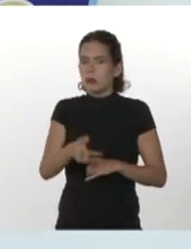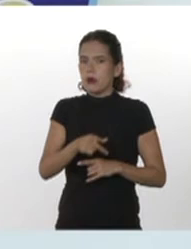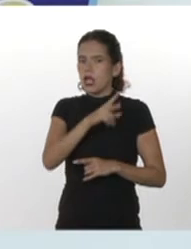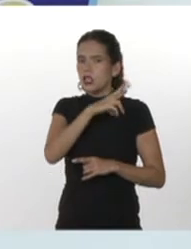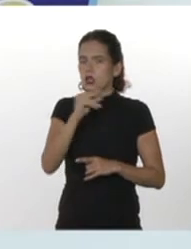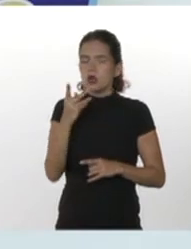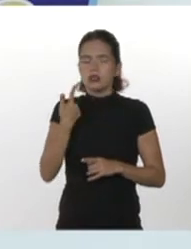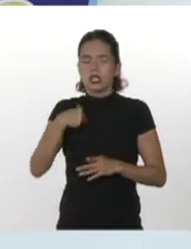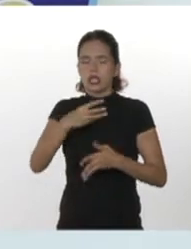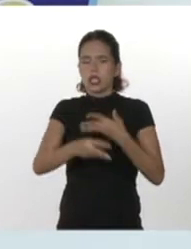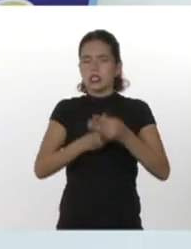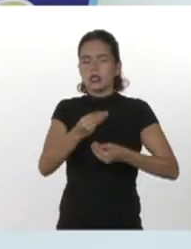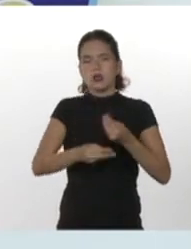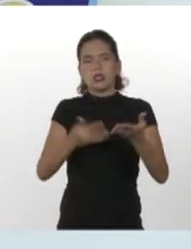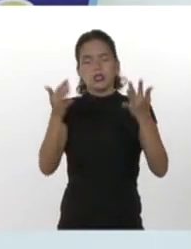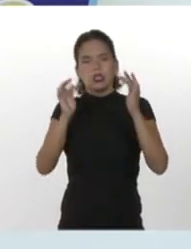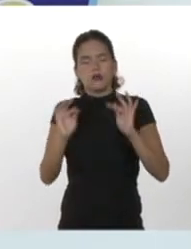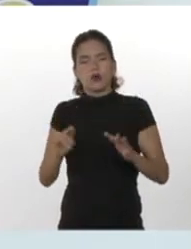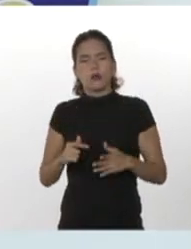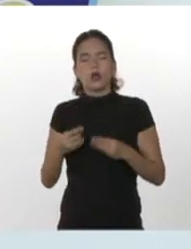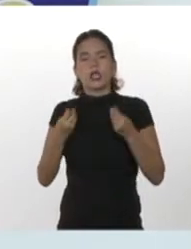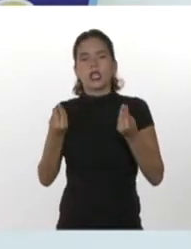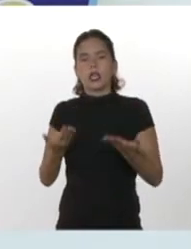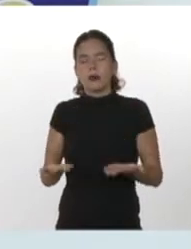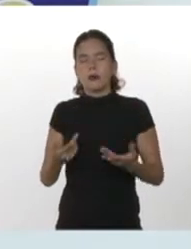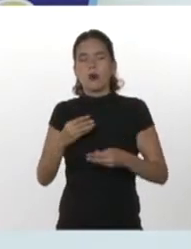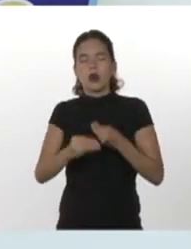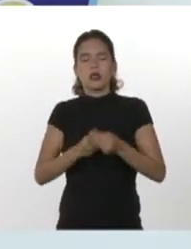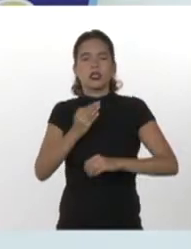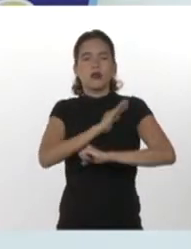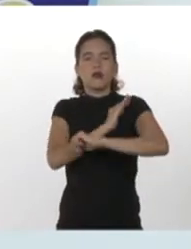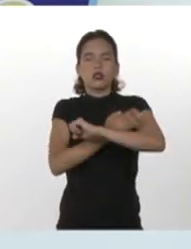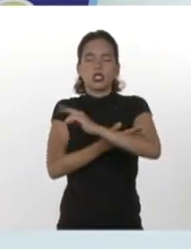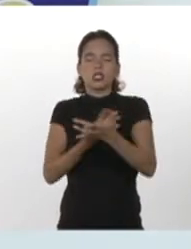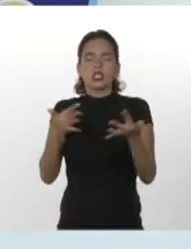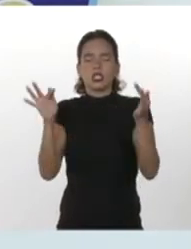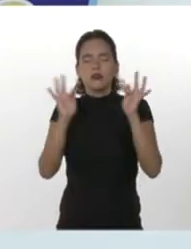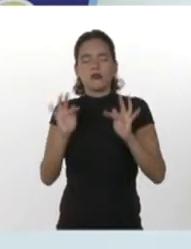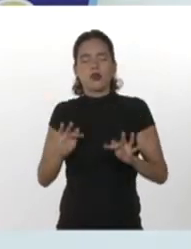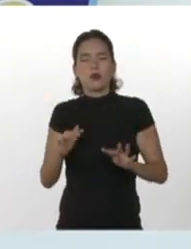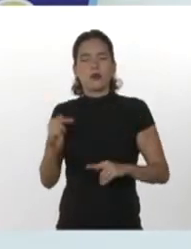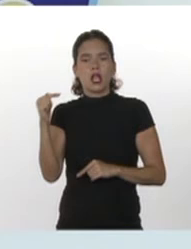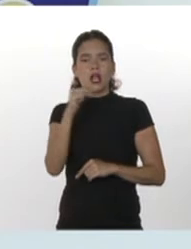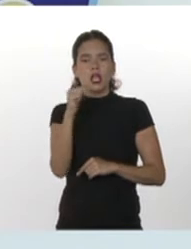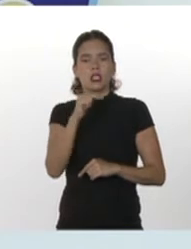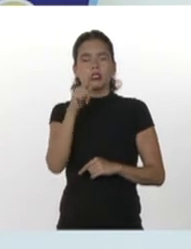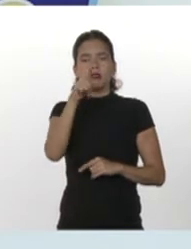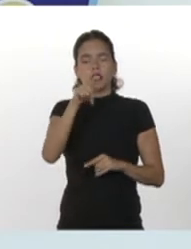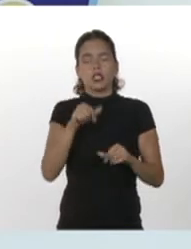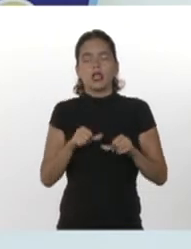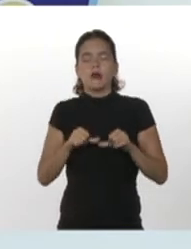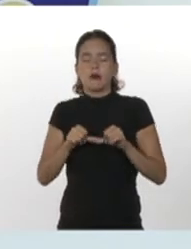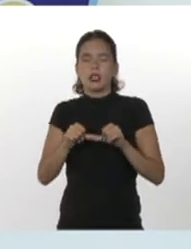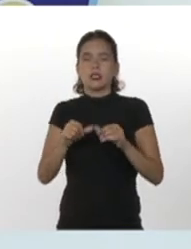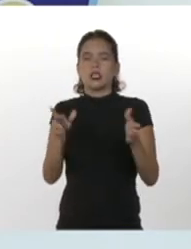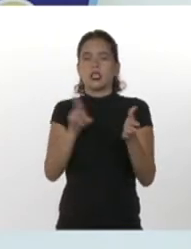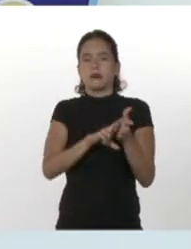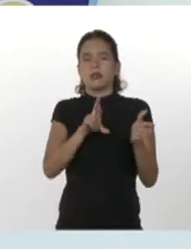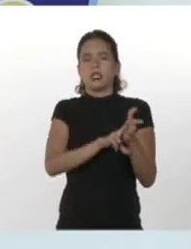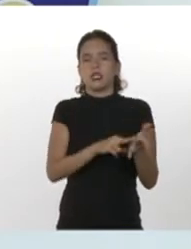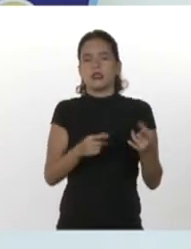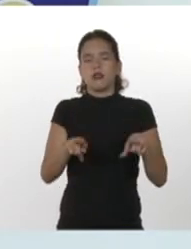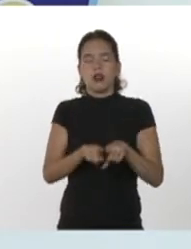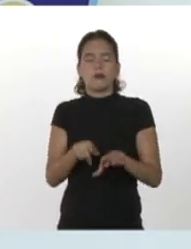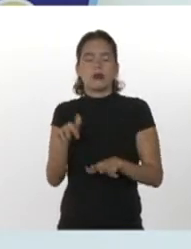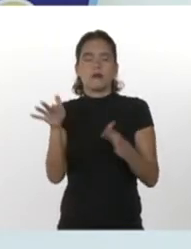no lo debes hacer de esa manera, lo que vamos a hacer es reforzar de forma negativa y él las va a seguir repitiendo de la misma